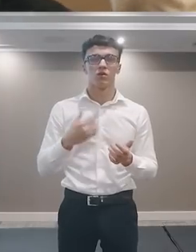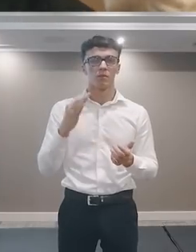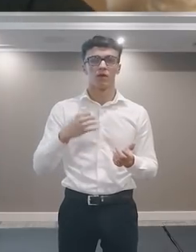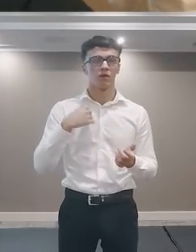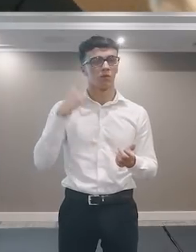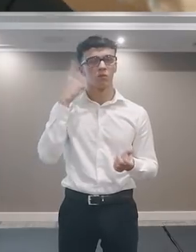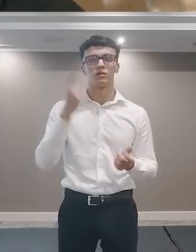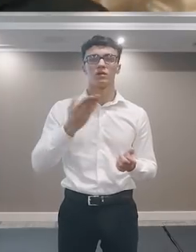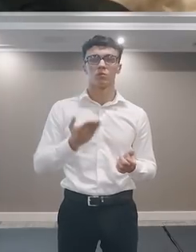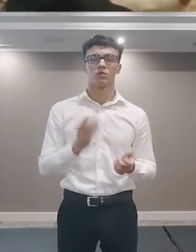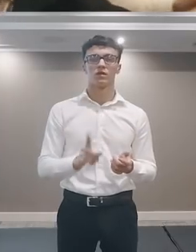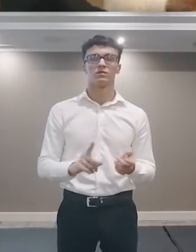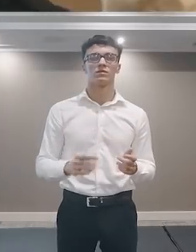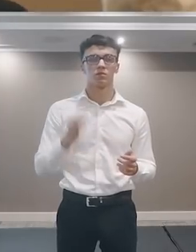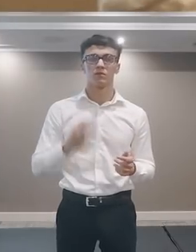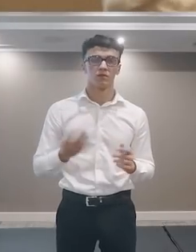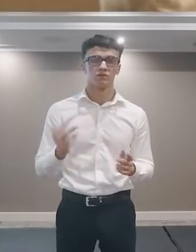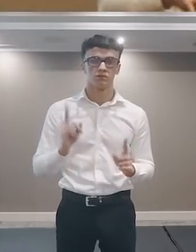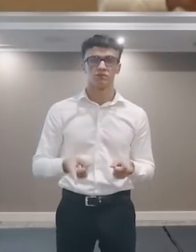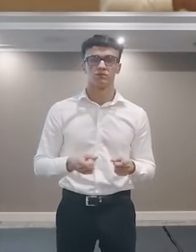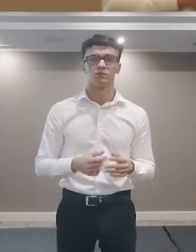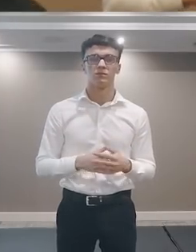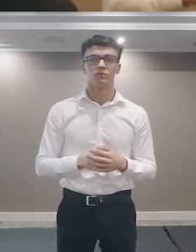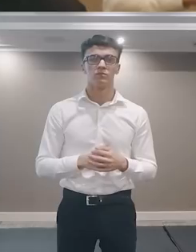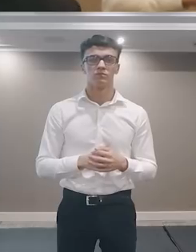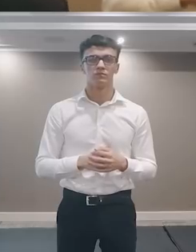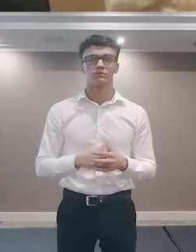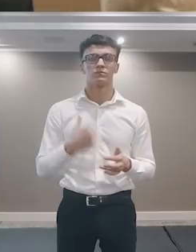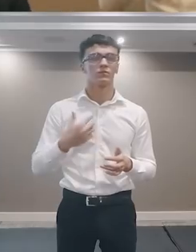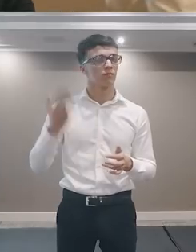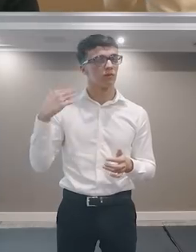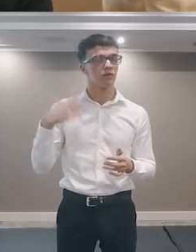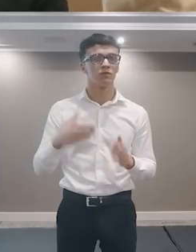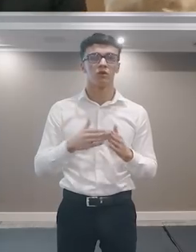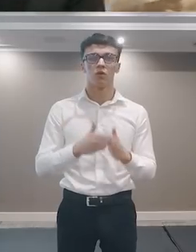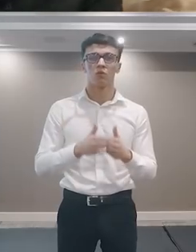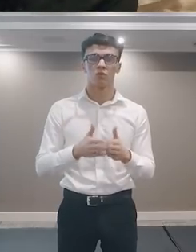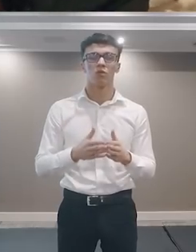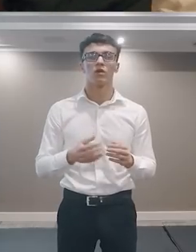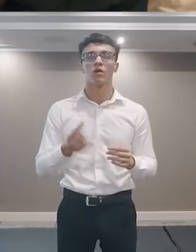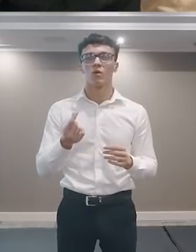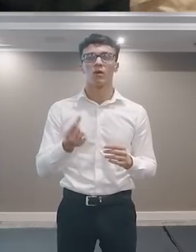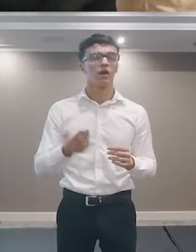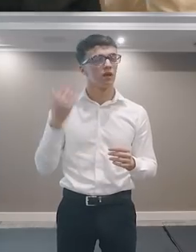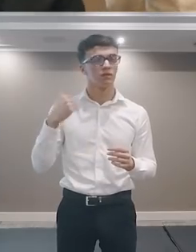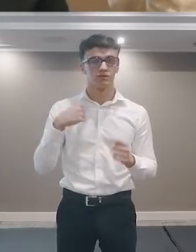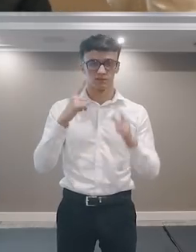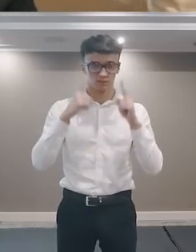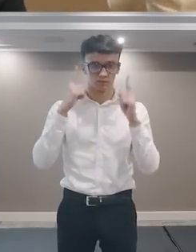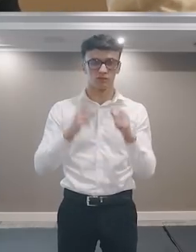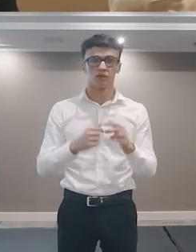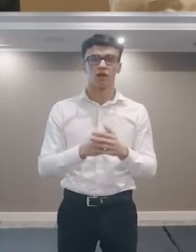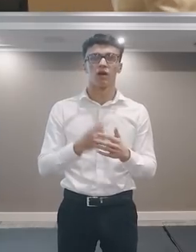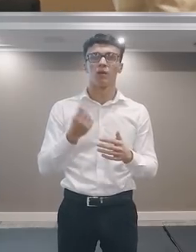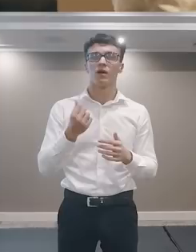realmente el crucero para que os hagáis una idea el crucero que vale una barbaridad de cruzar cannes puesto por asia vale